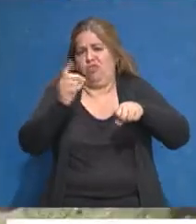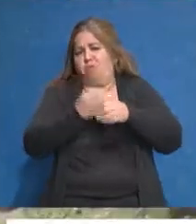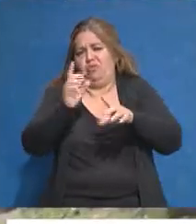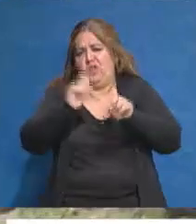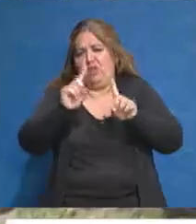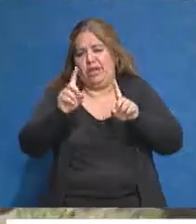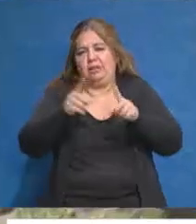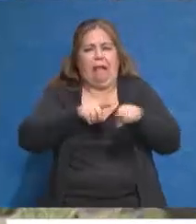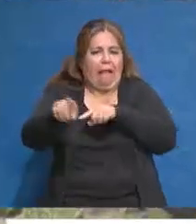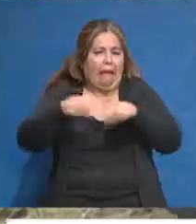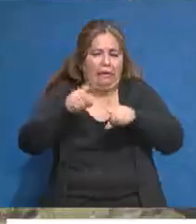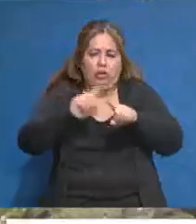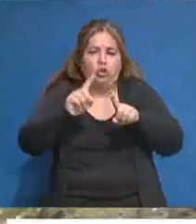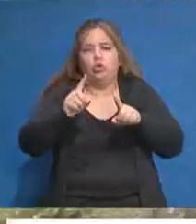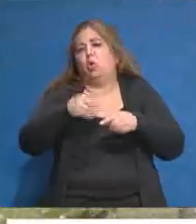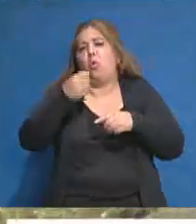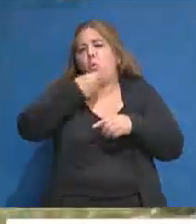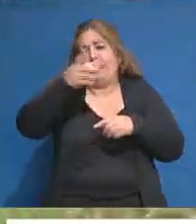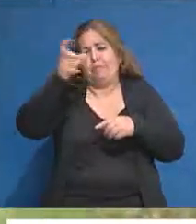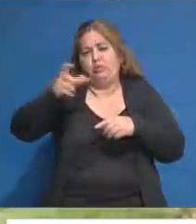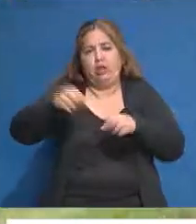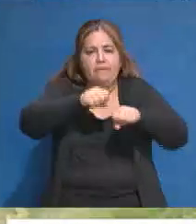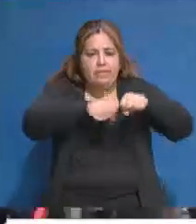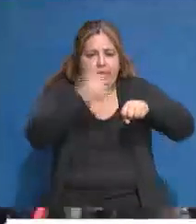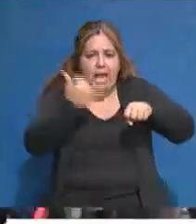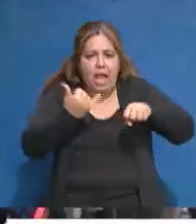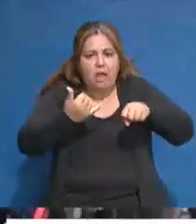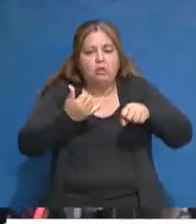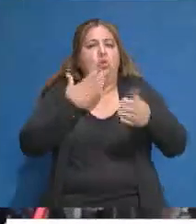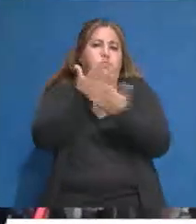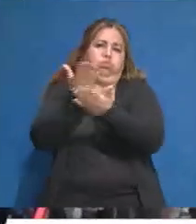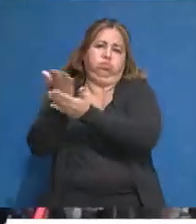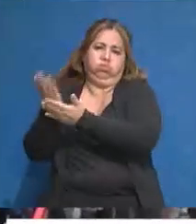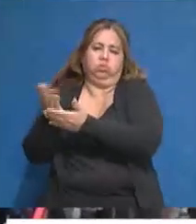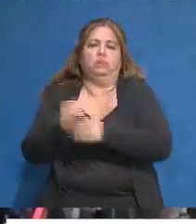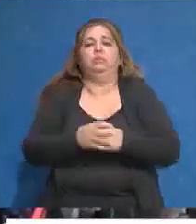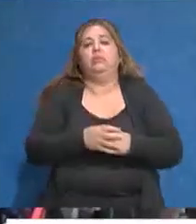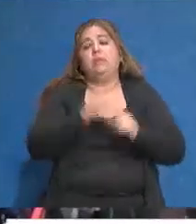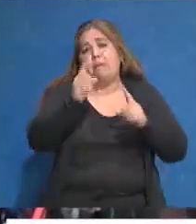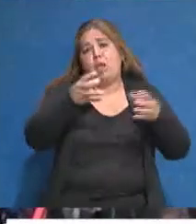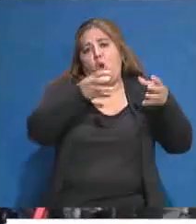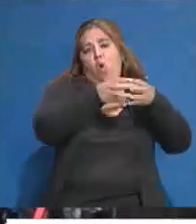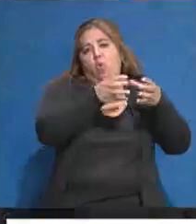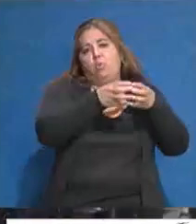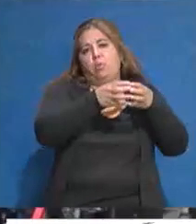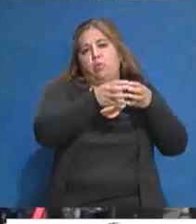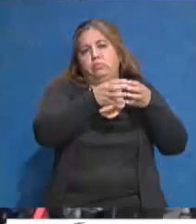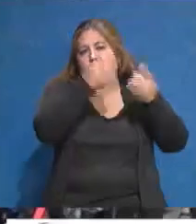Martín y en Rivadavia para reclamar por inseguridad. Con los distintos grupos que salimos, nos pusimos a